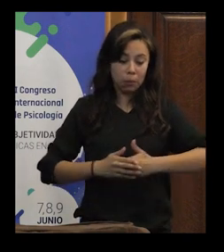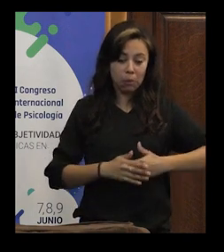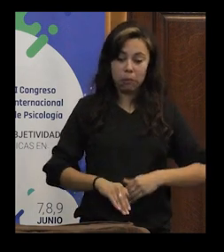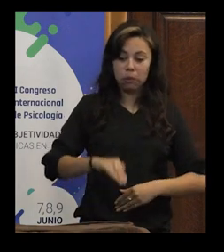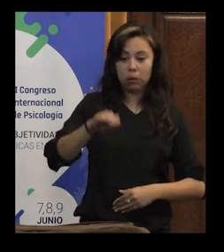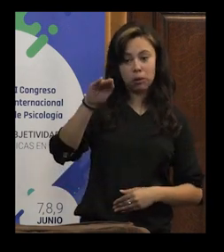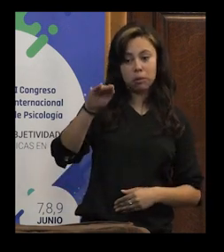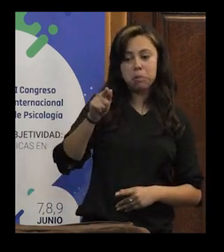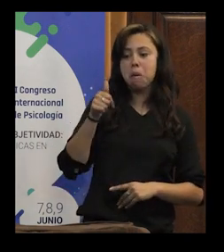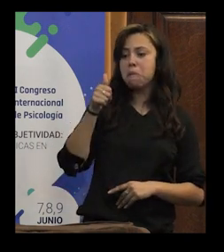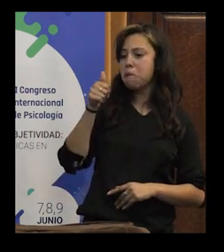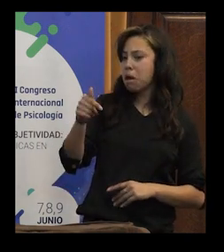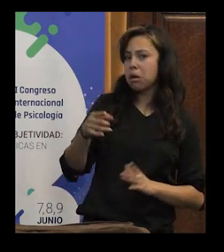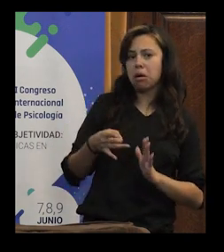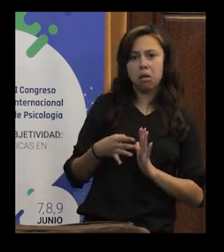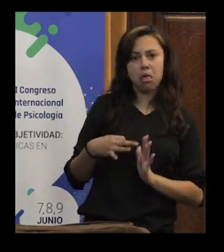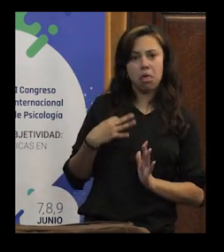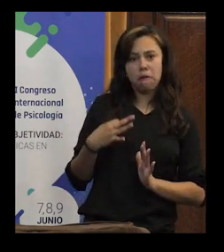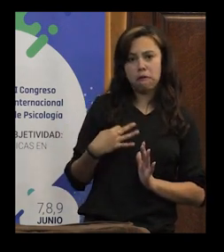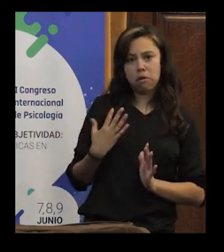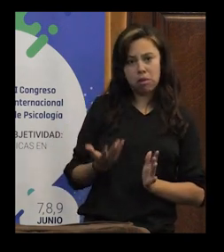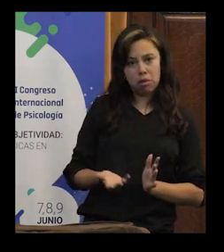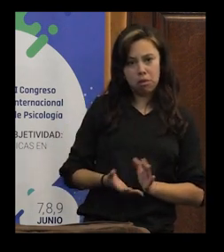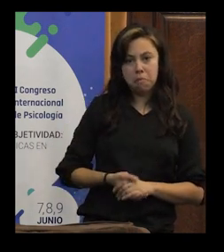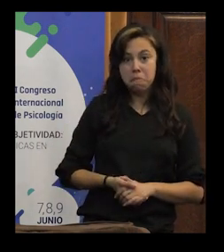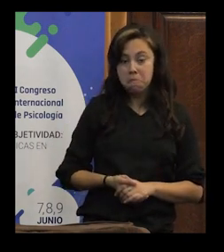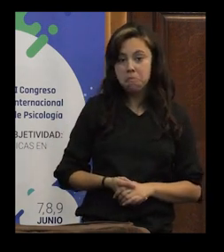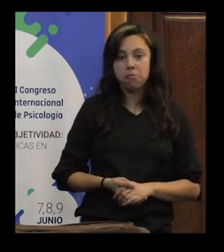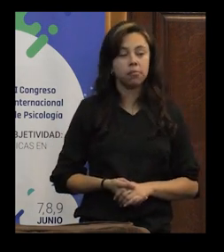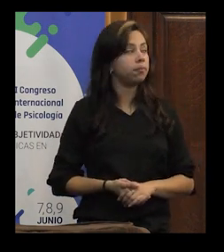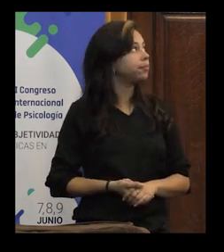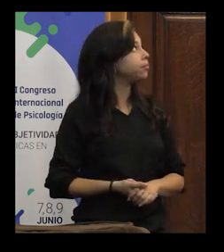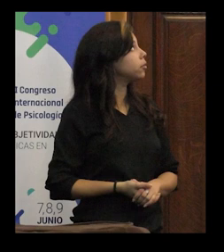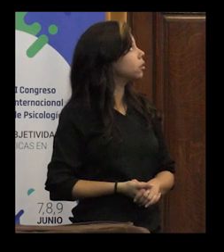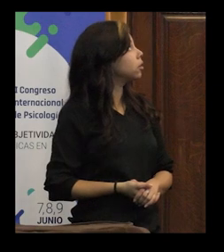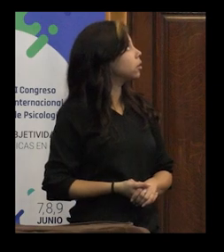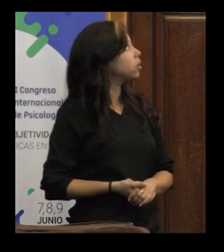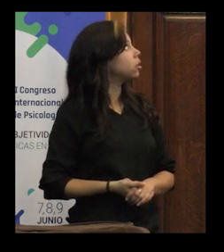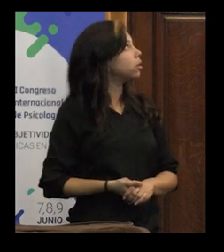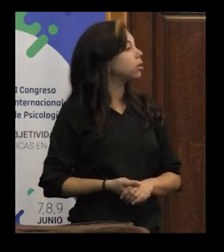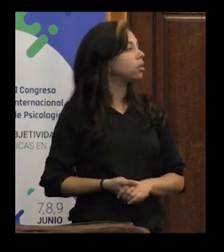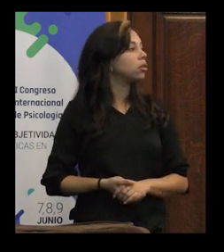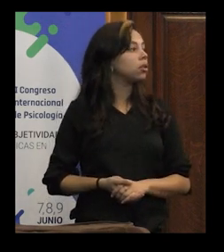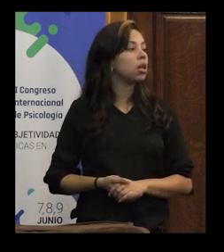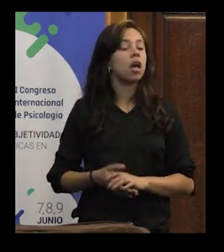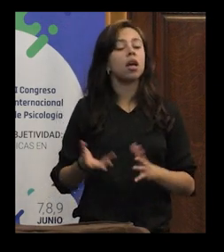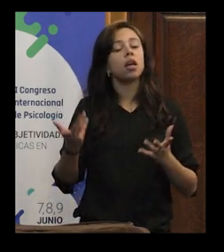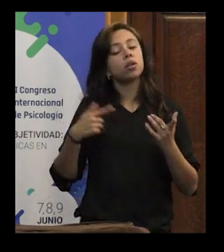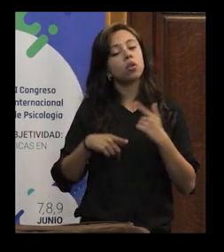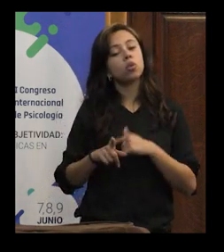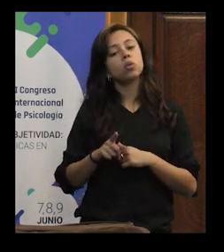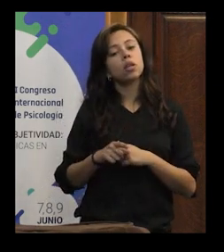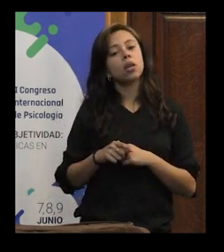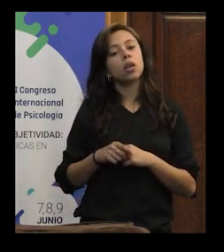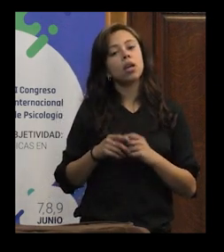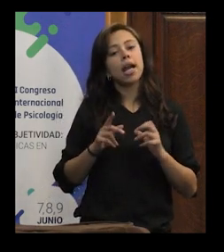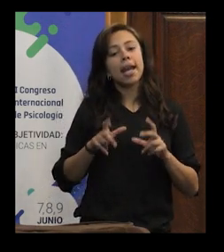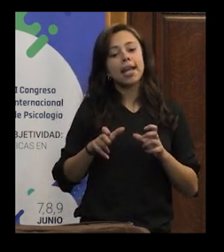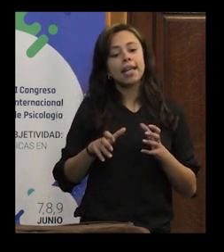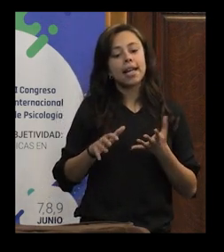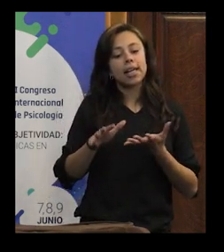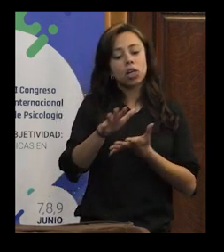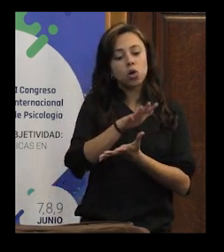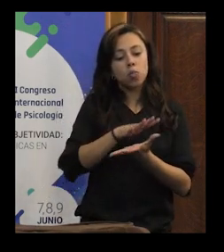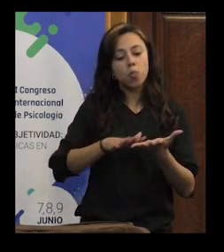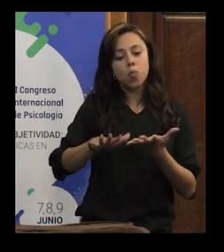Y esto trae a luz cuestiones éticas, en el campo también en la investigación sobre modificaciones